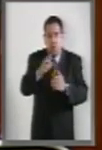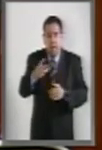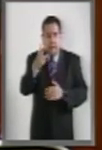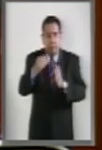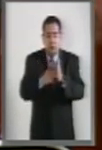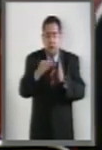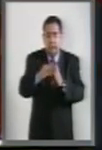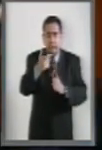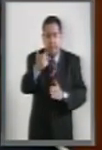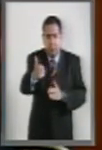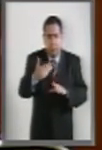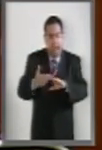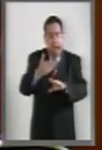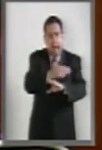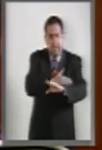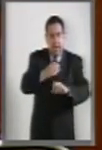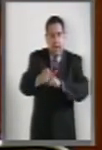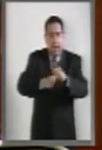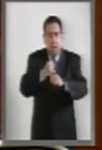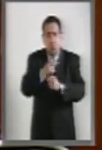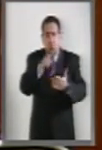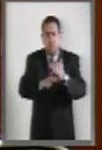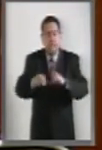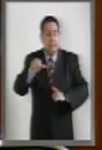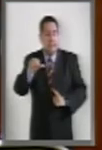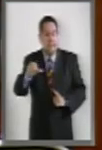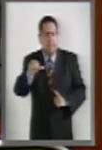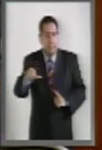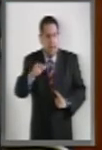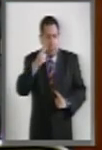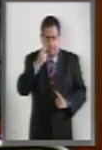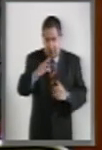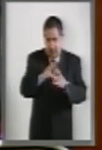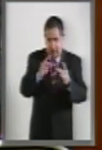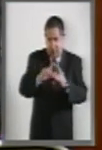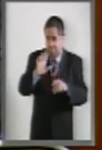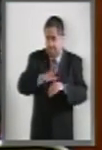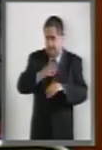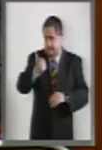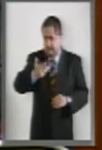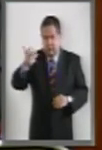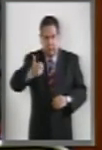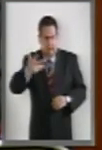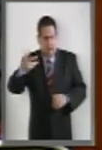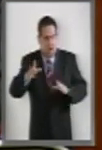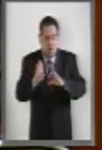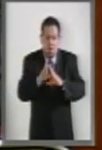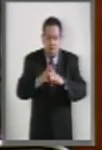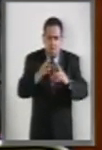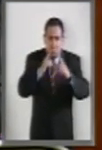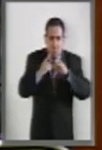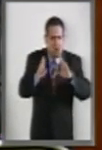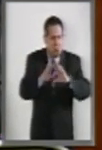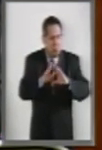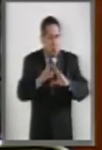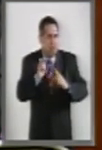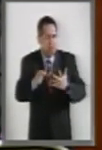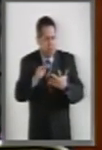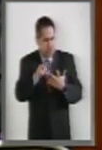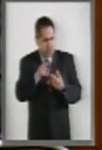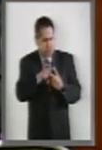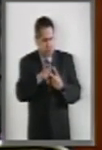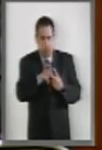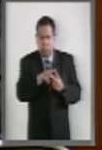84.827.3 millones de pesos que se ejercieron en el 2016 frente a la carestía, frente al tipo de paridad